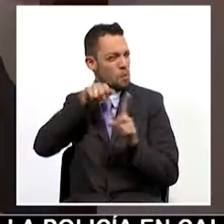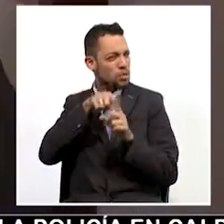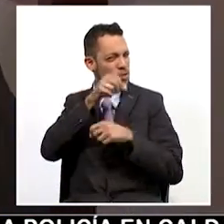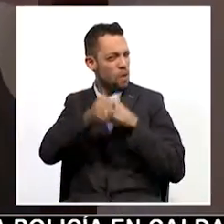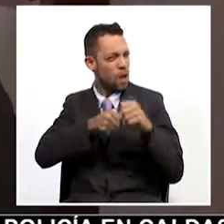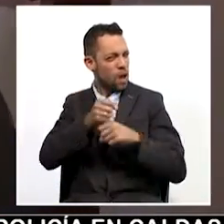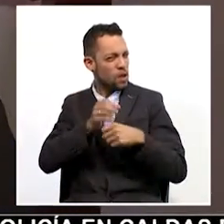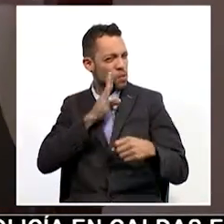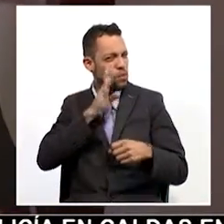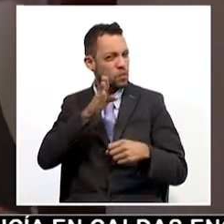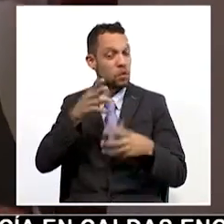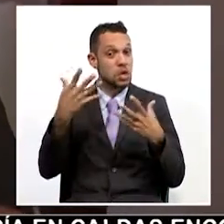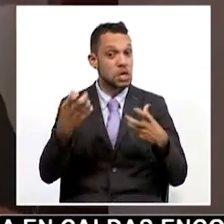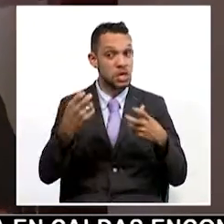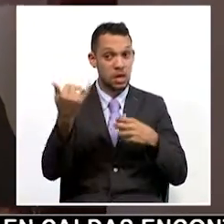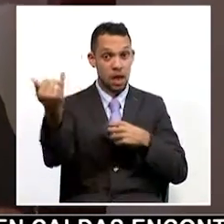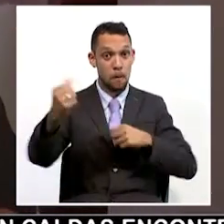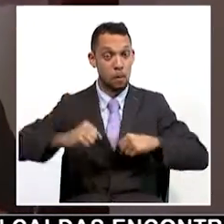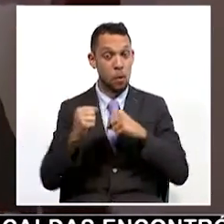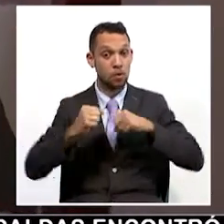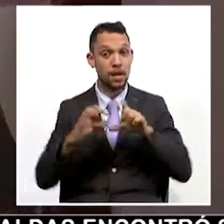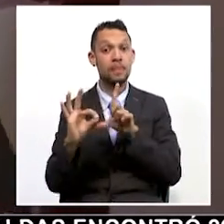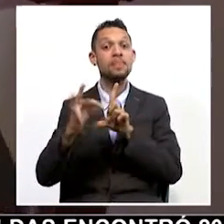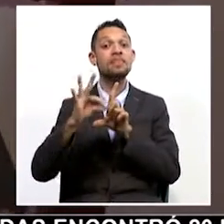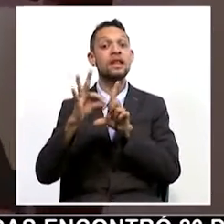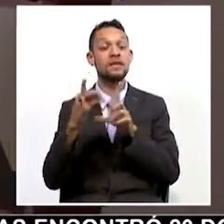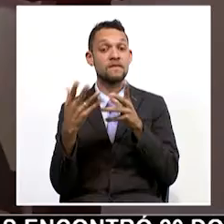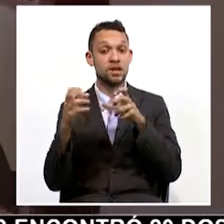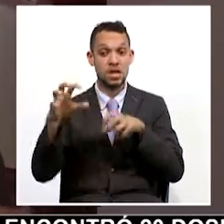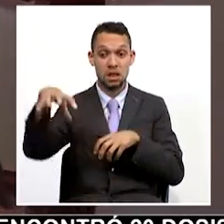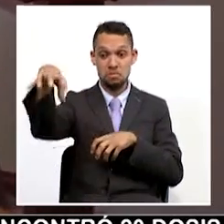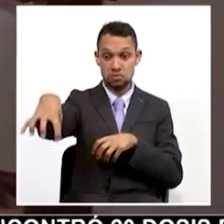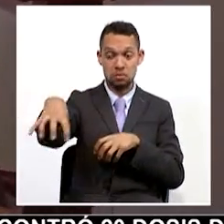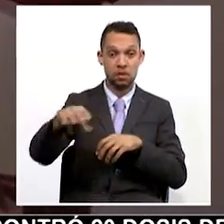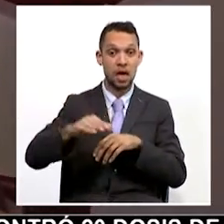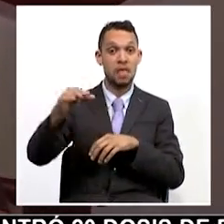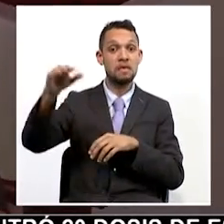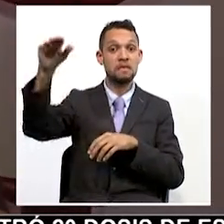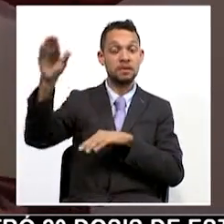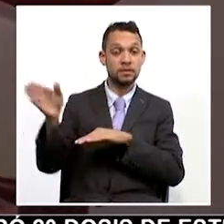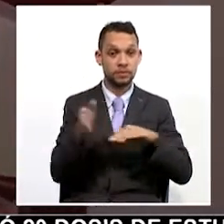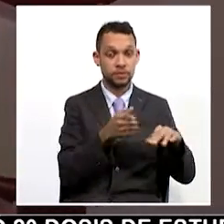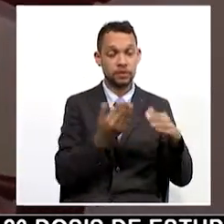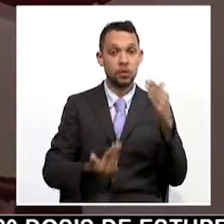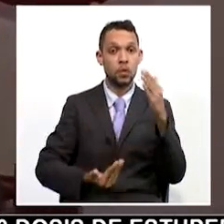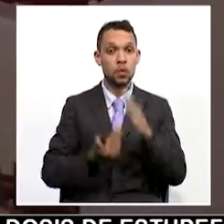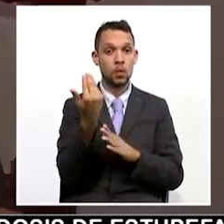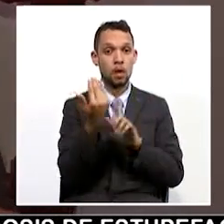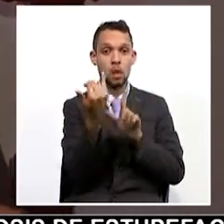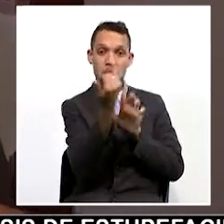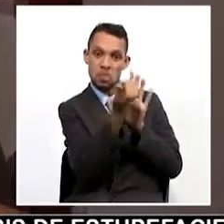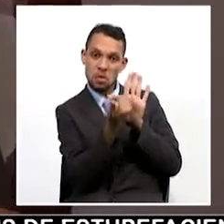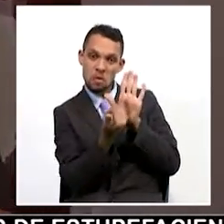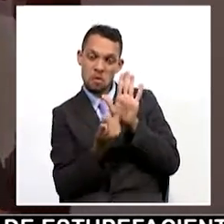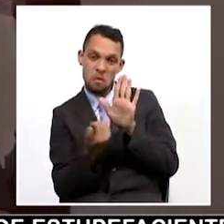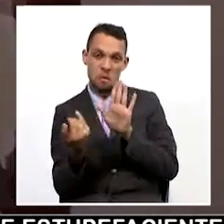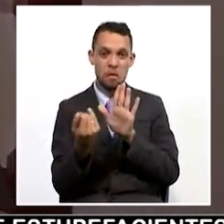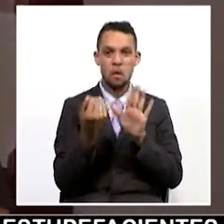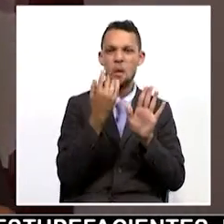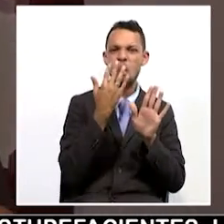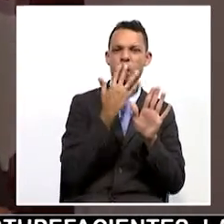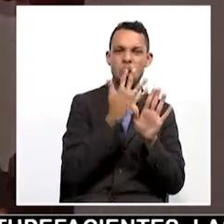destacar. Hoy en la Asamblea General precisamente se presenta el proyecto para presentar la nueva imagen a nivel